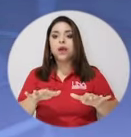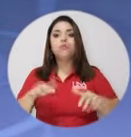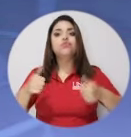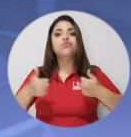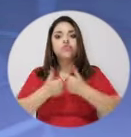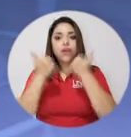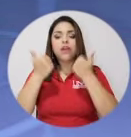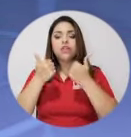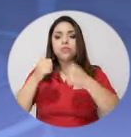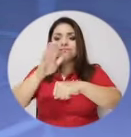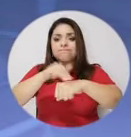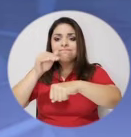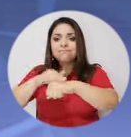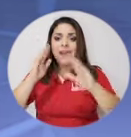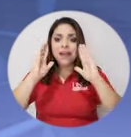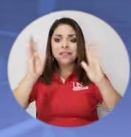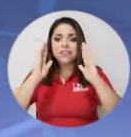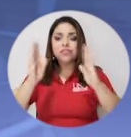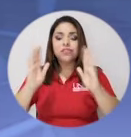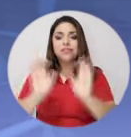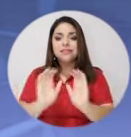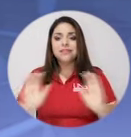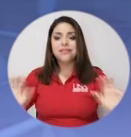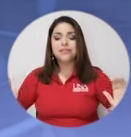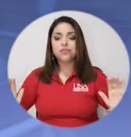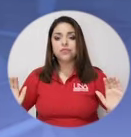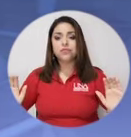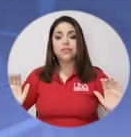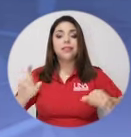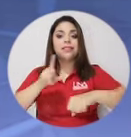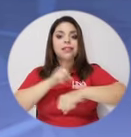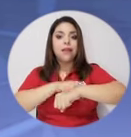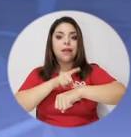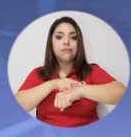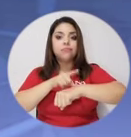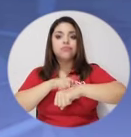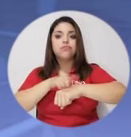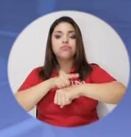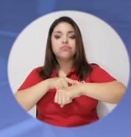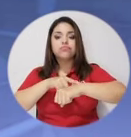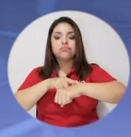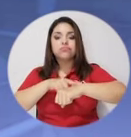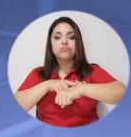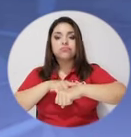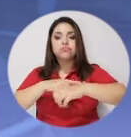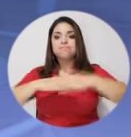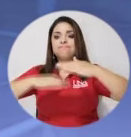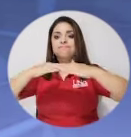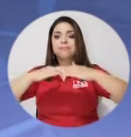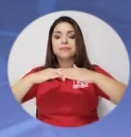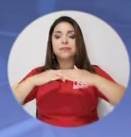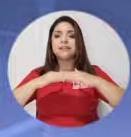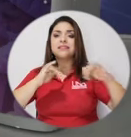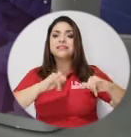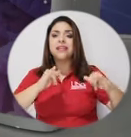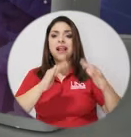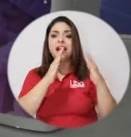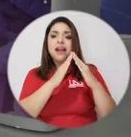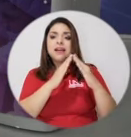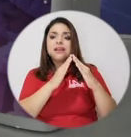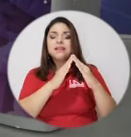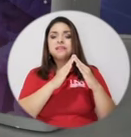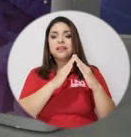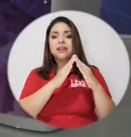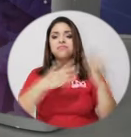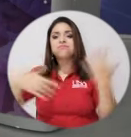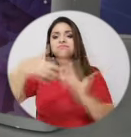atención de chicos y chicas durante determinado tiempo, cuando están en sus casas, en